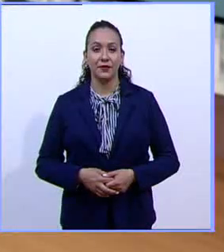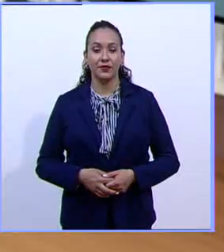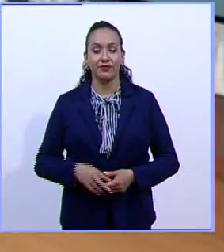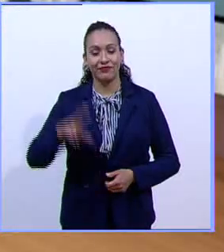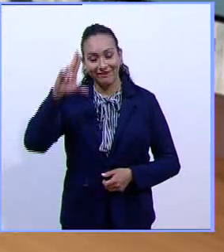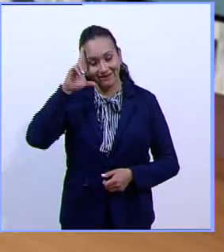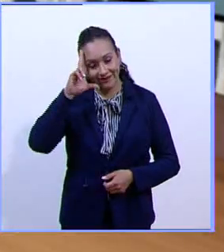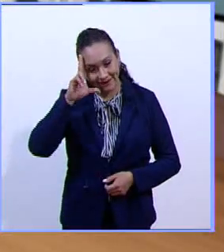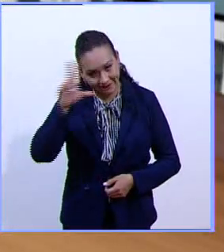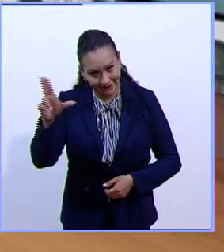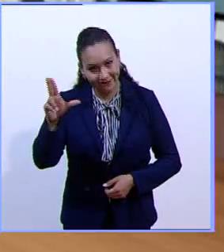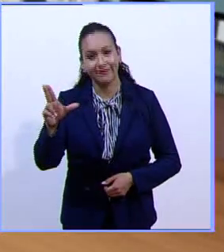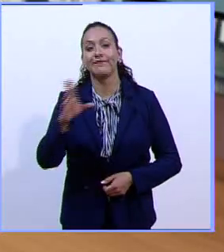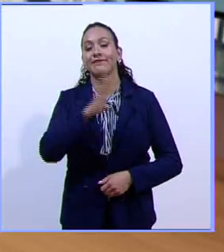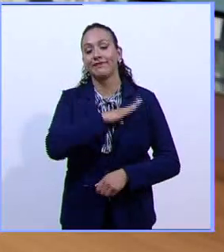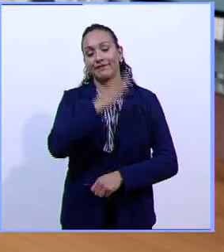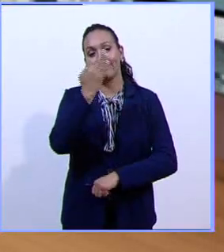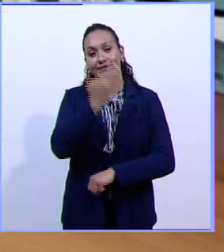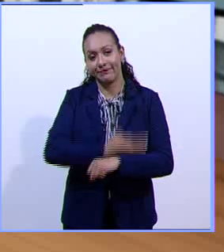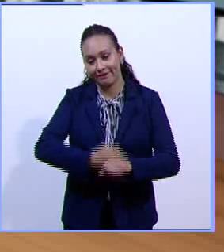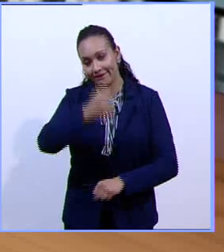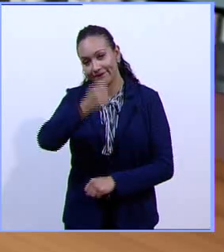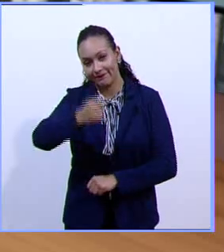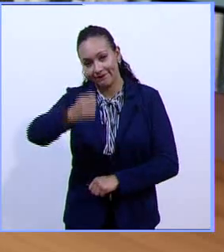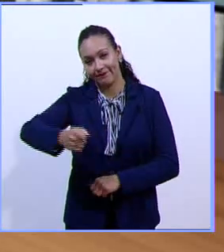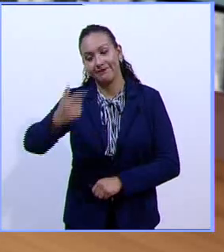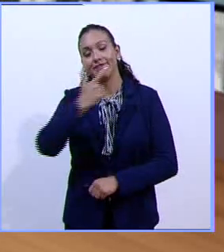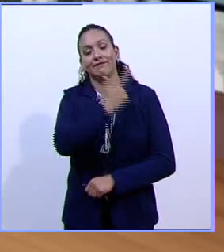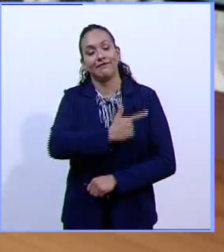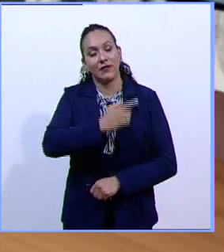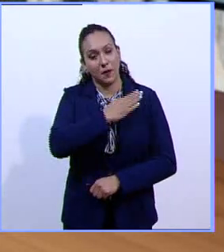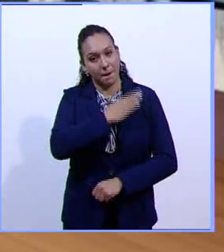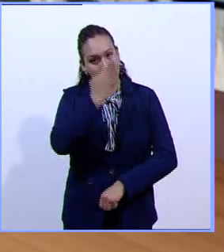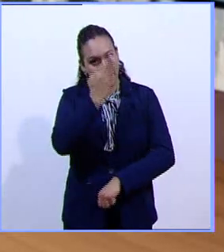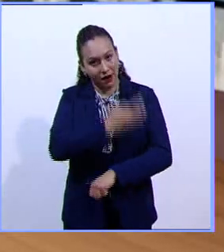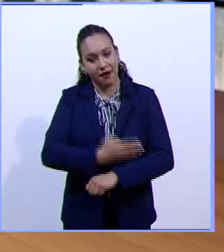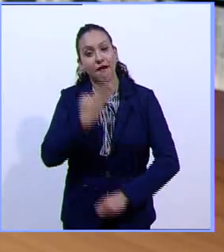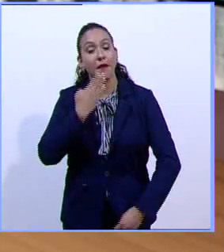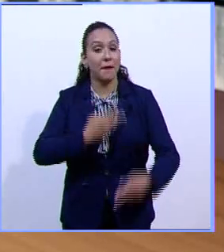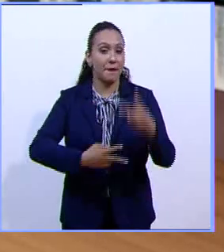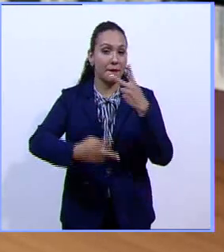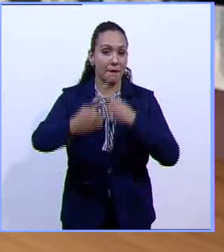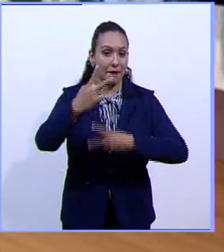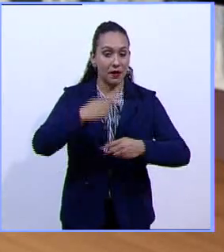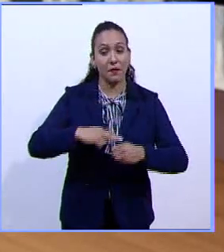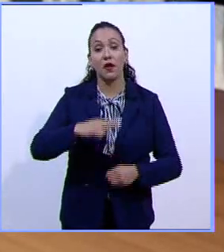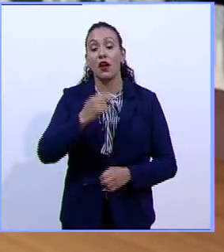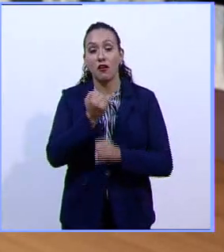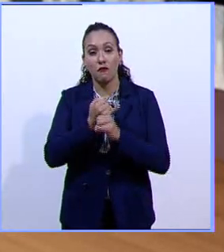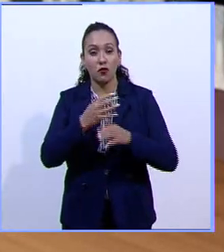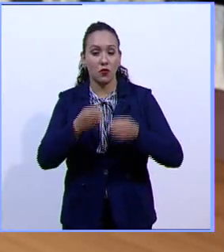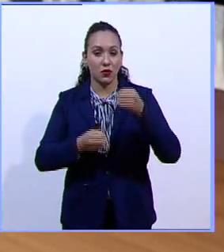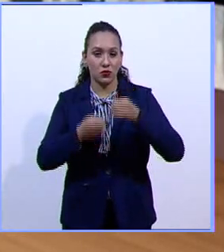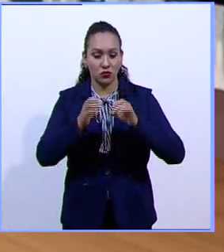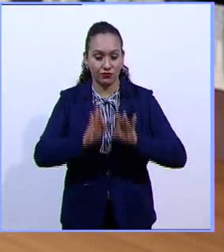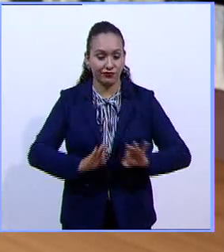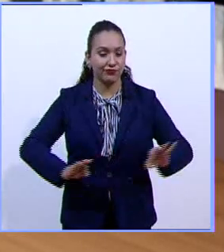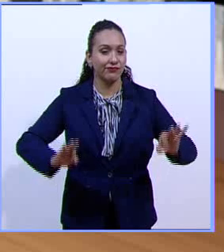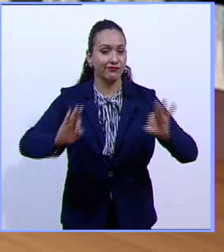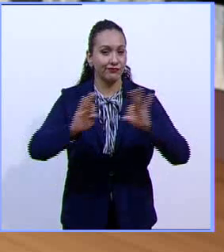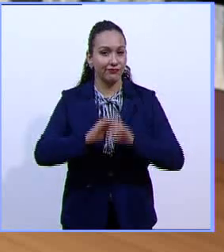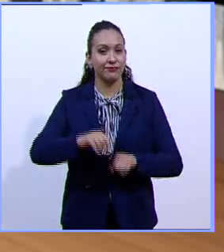Hola, ¿qué tal? ¿Cómo le va? Qué gusto saludarle. Muy buenas tardes, bienvenido, bienvenida a la información jurídica